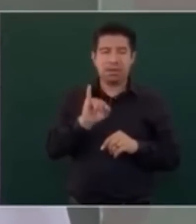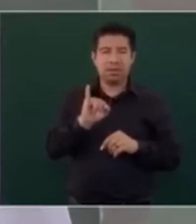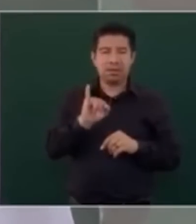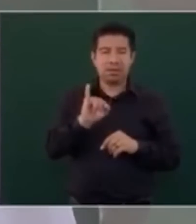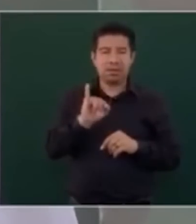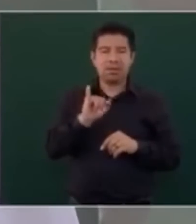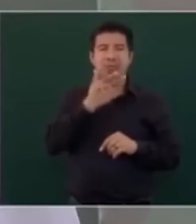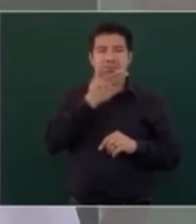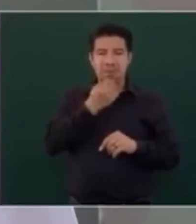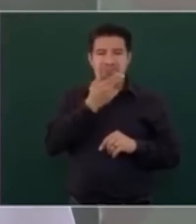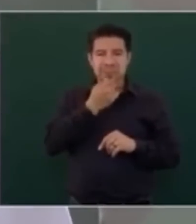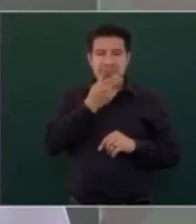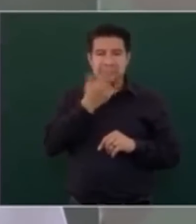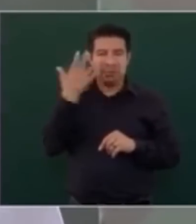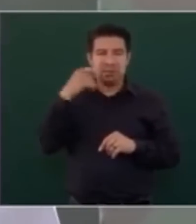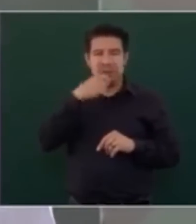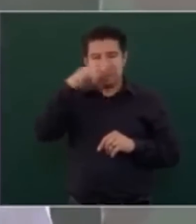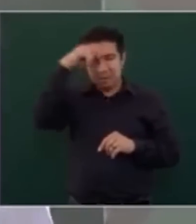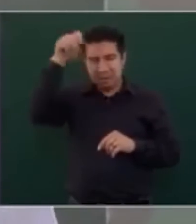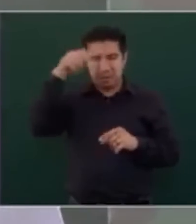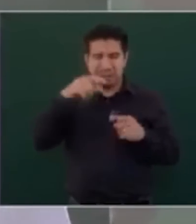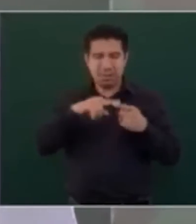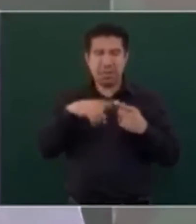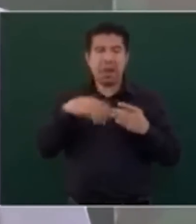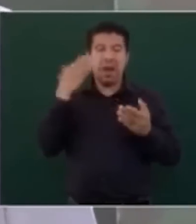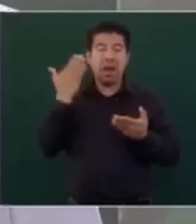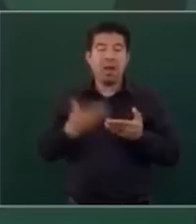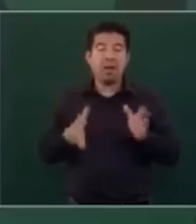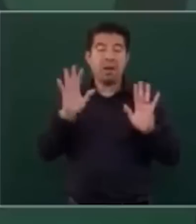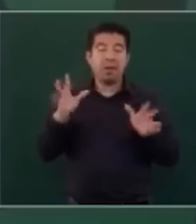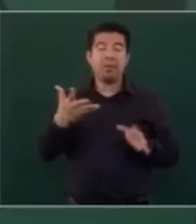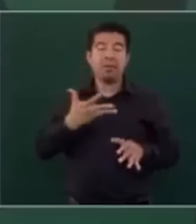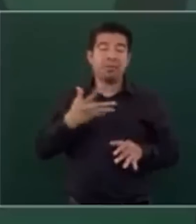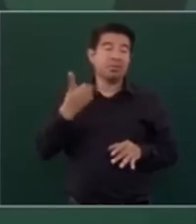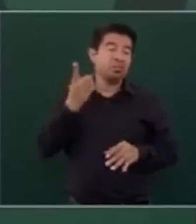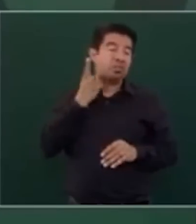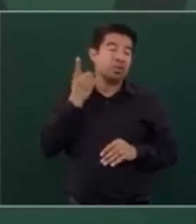que ahora es diputado por Coyoacán, y